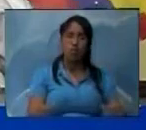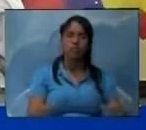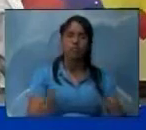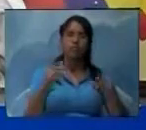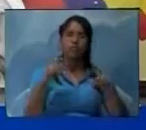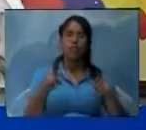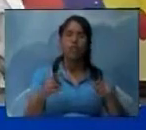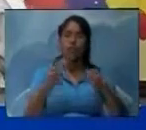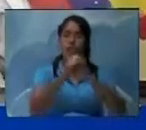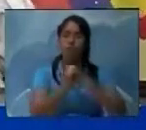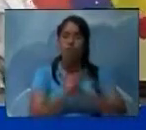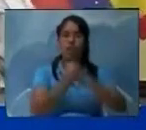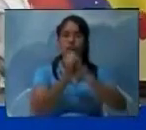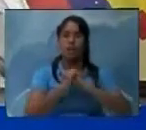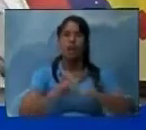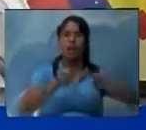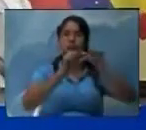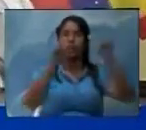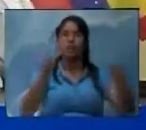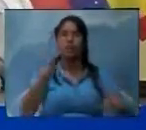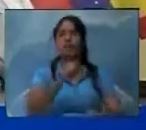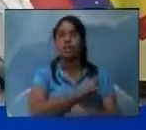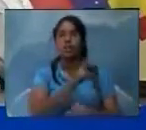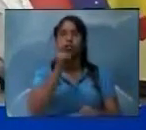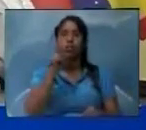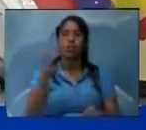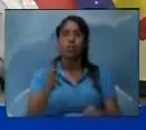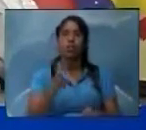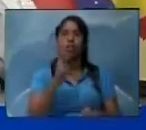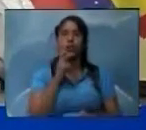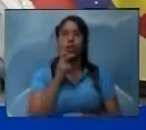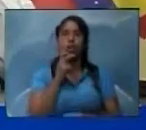ni adoráis la estatua de oro?